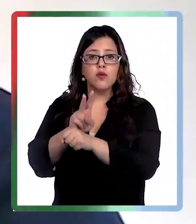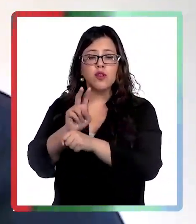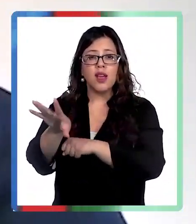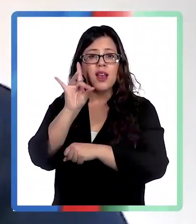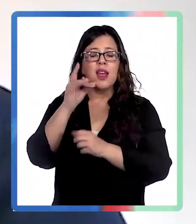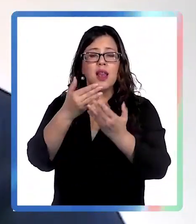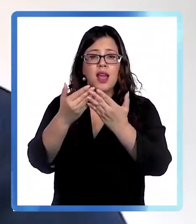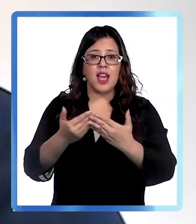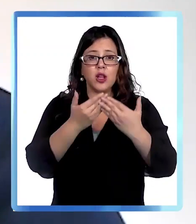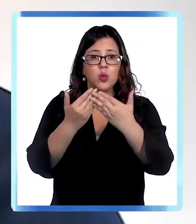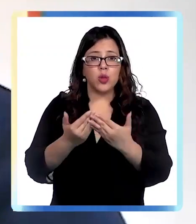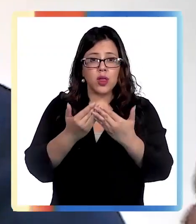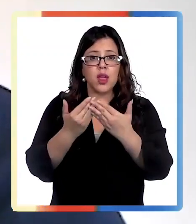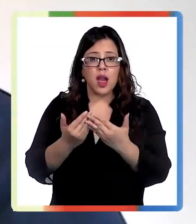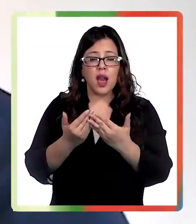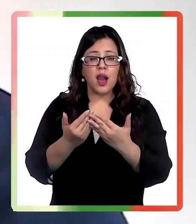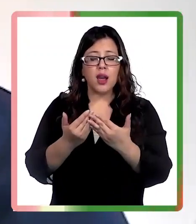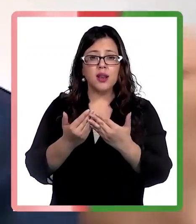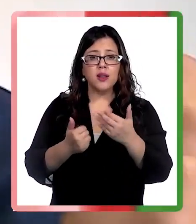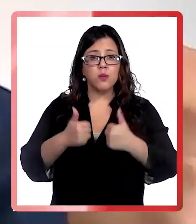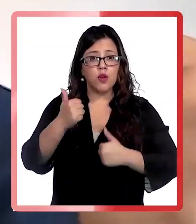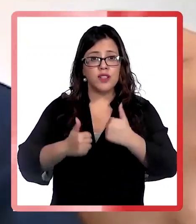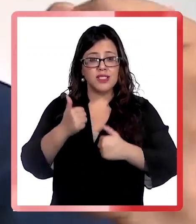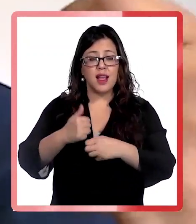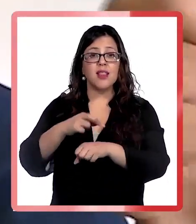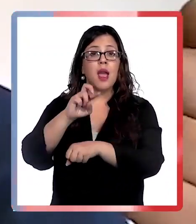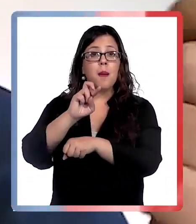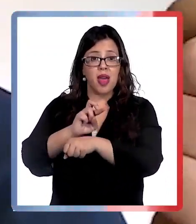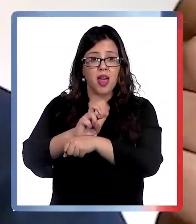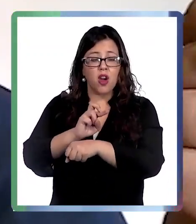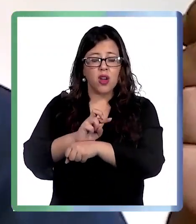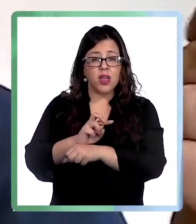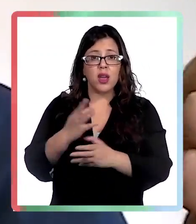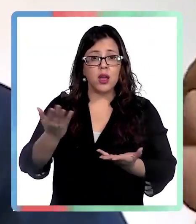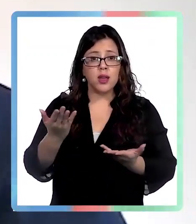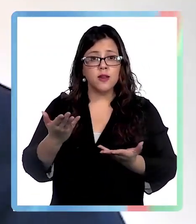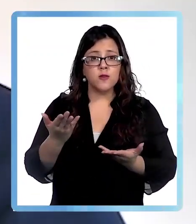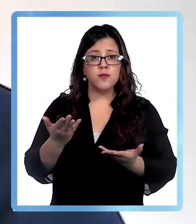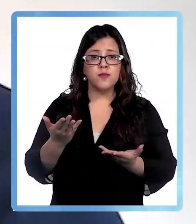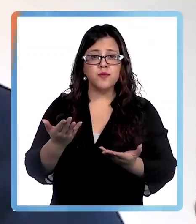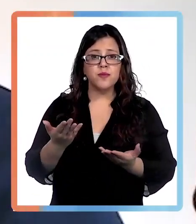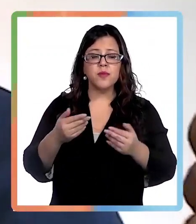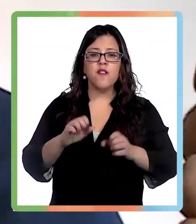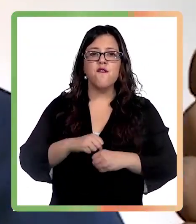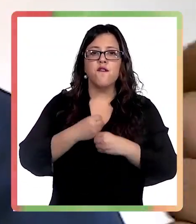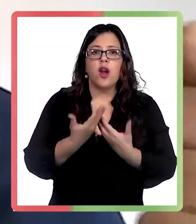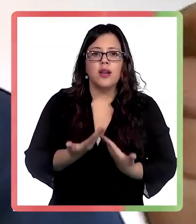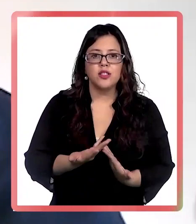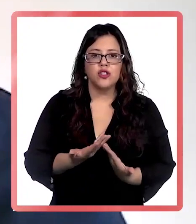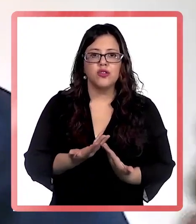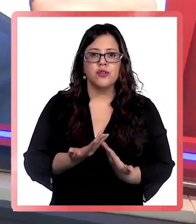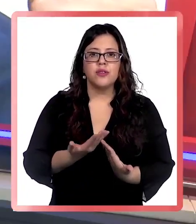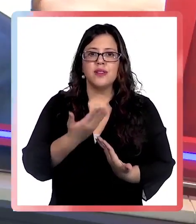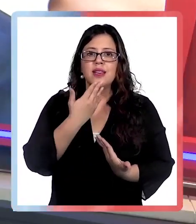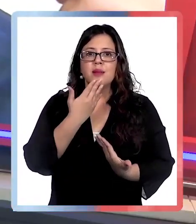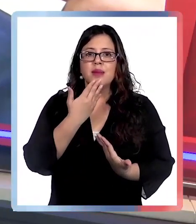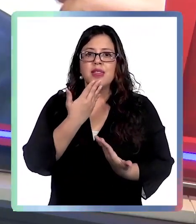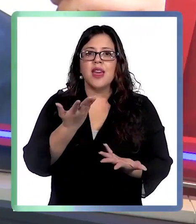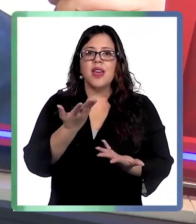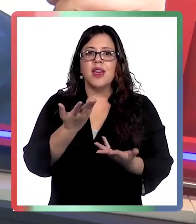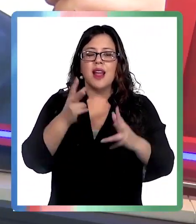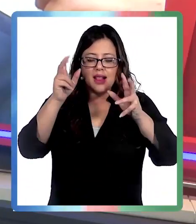estudiar, elijan finalmente la profesión, la pedagogía, tiene que ver fundamentalmente con la vocación y el gusto por enseñar. Eso